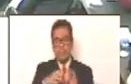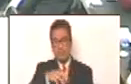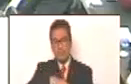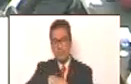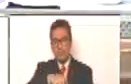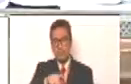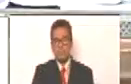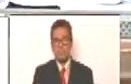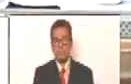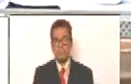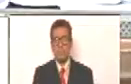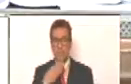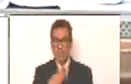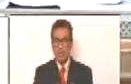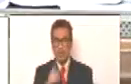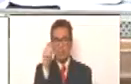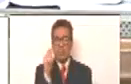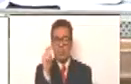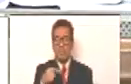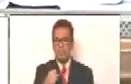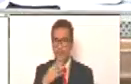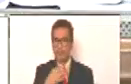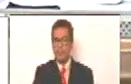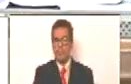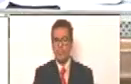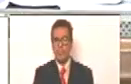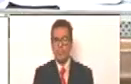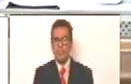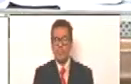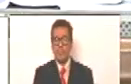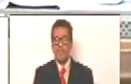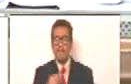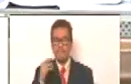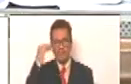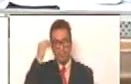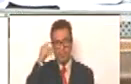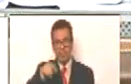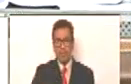Muchas gracias, diputado. Bien, en consideración,